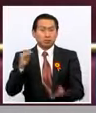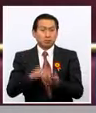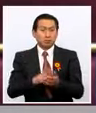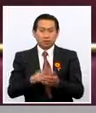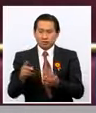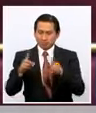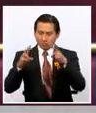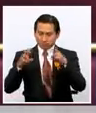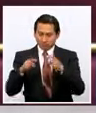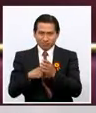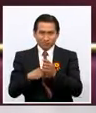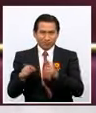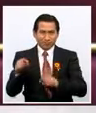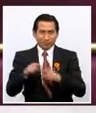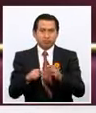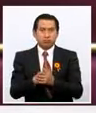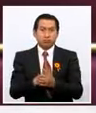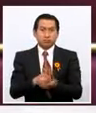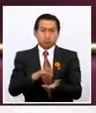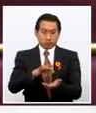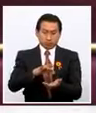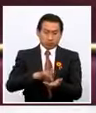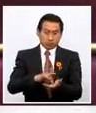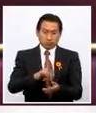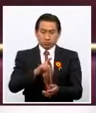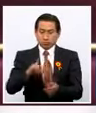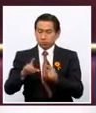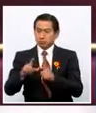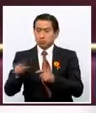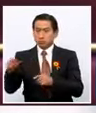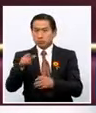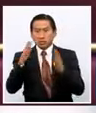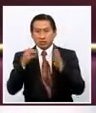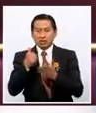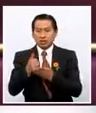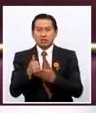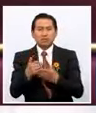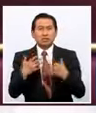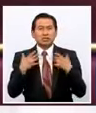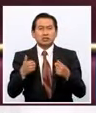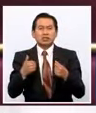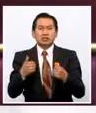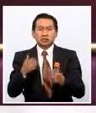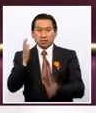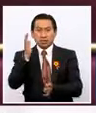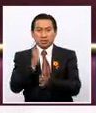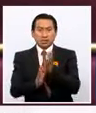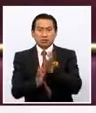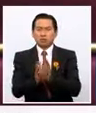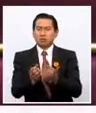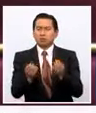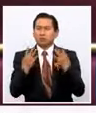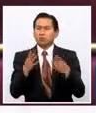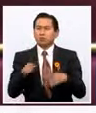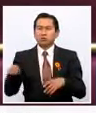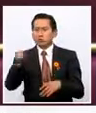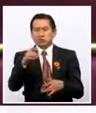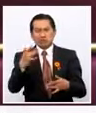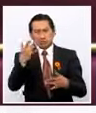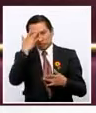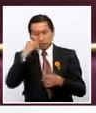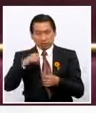fuerte en medicinas para curar de modo gratuito a miles y miles de personas con corona